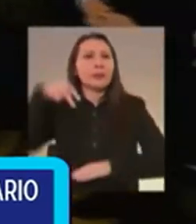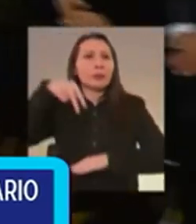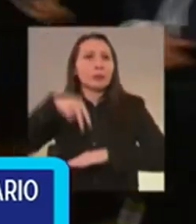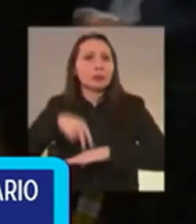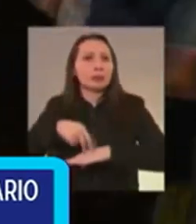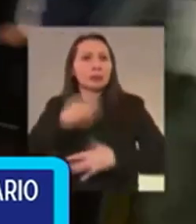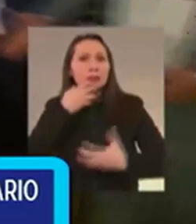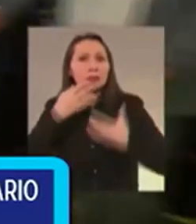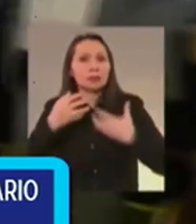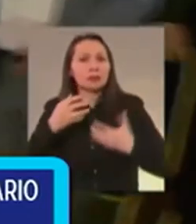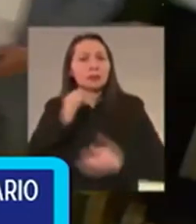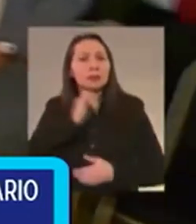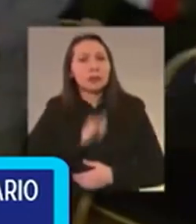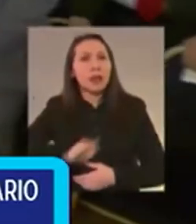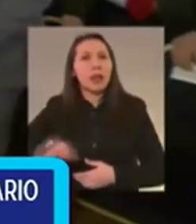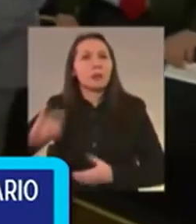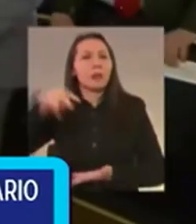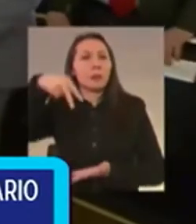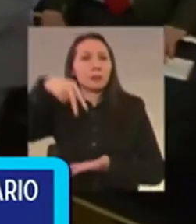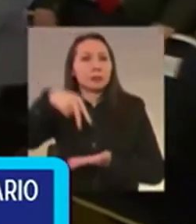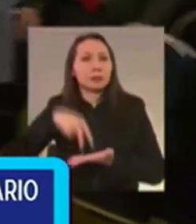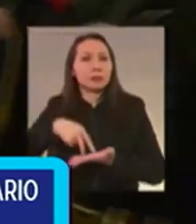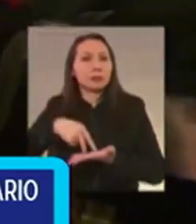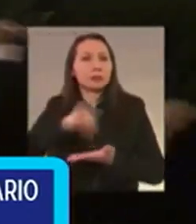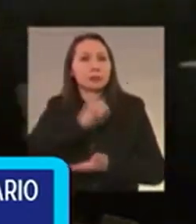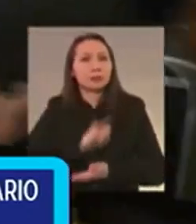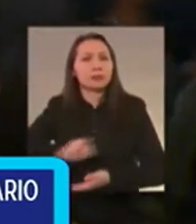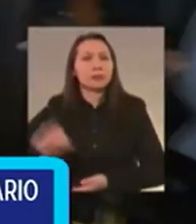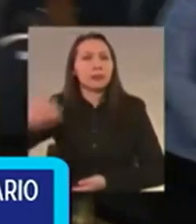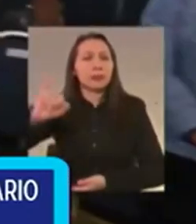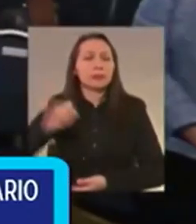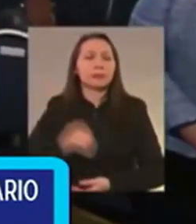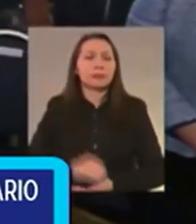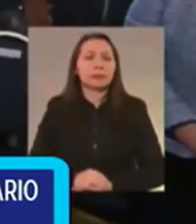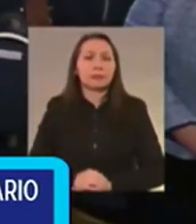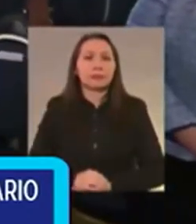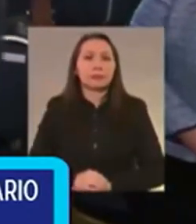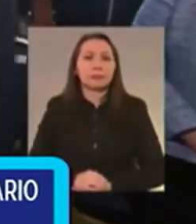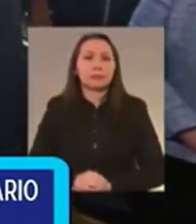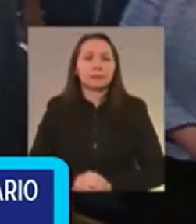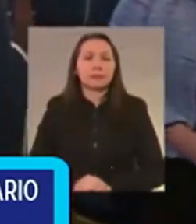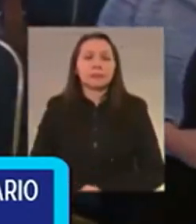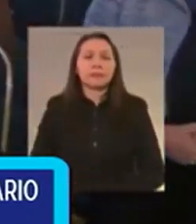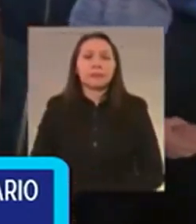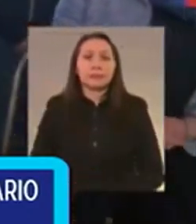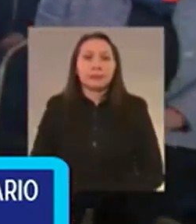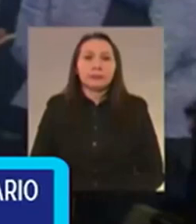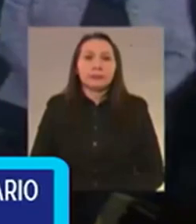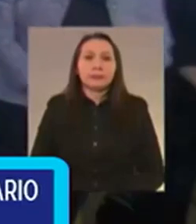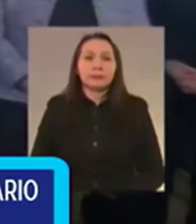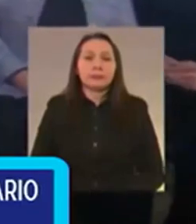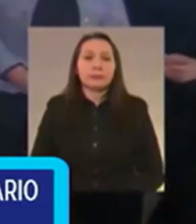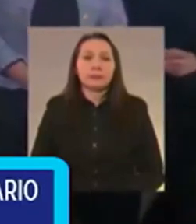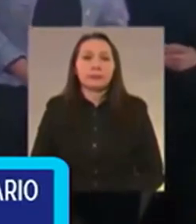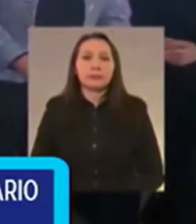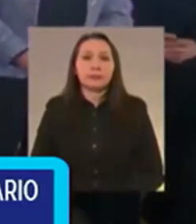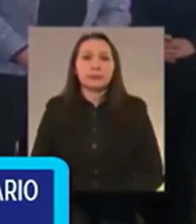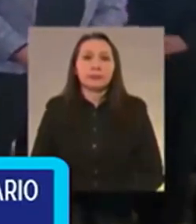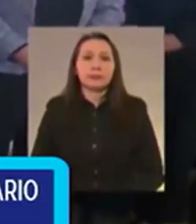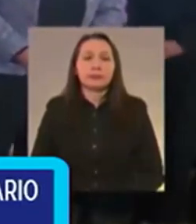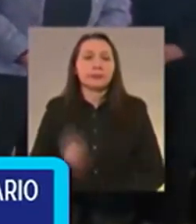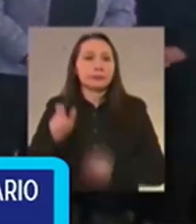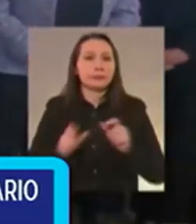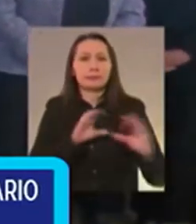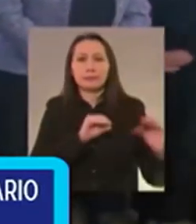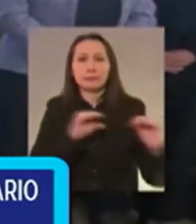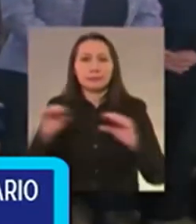Son 50 de aniversario, hay mensajes de presidentes, está el presidente de México, Andrés Manuel López Obrador, hay